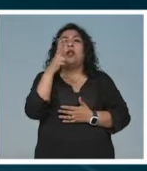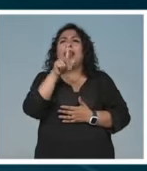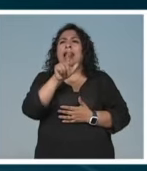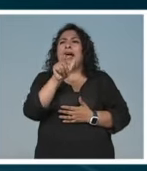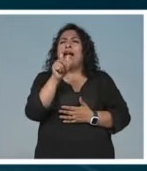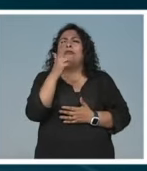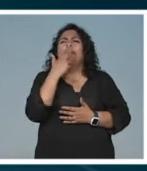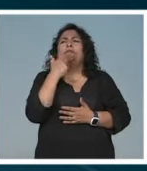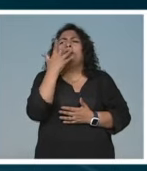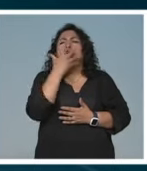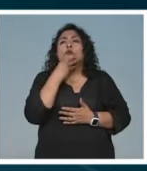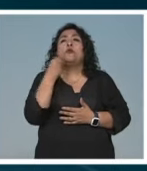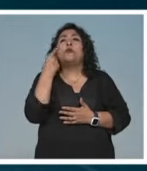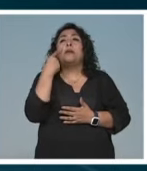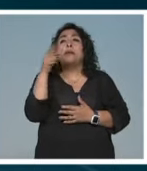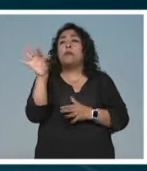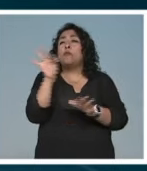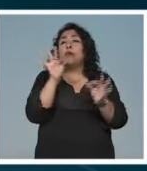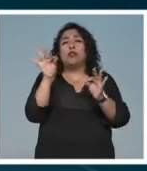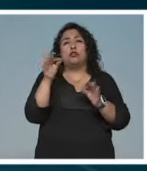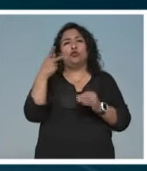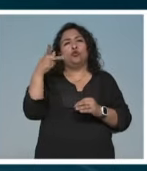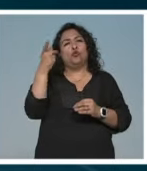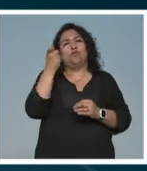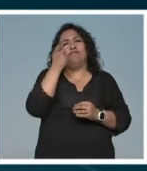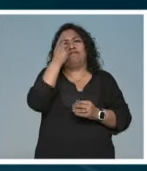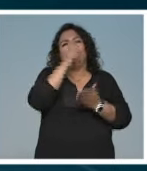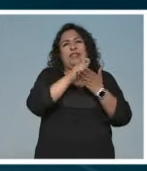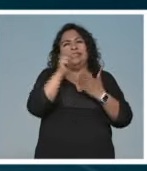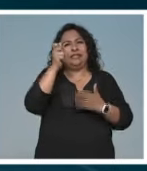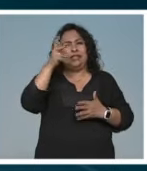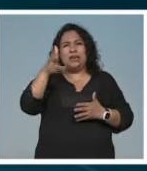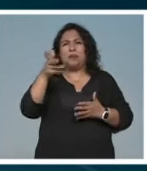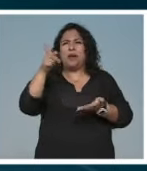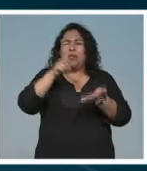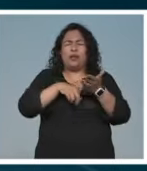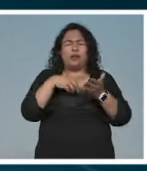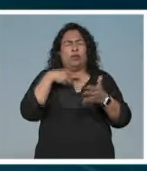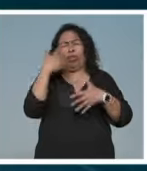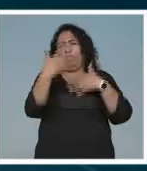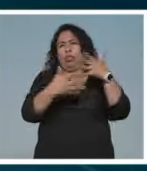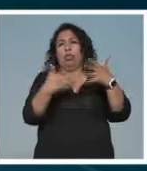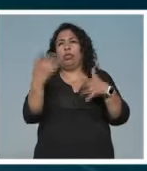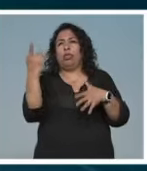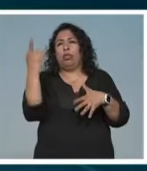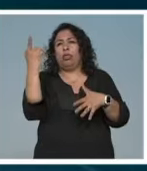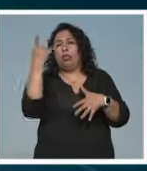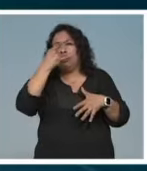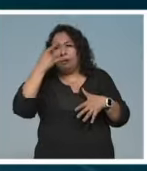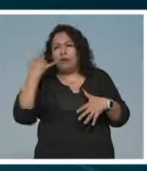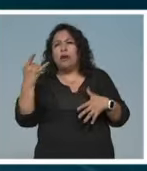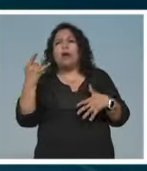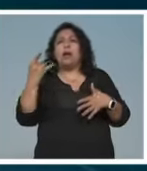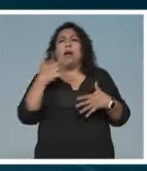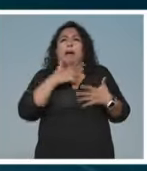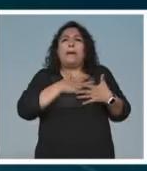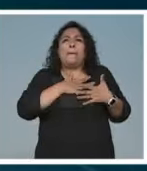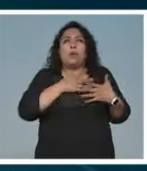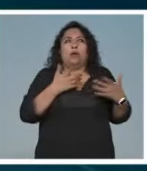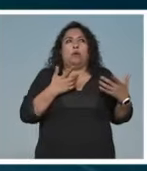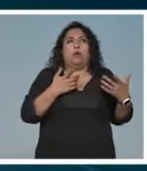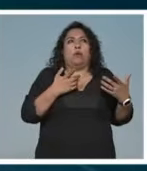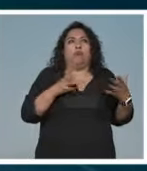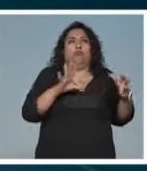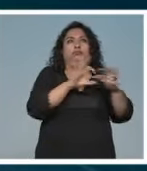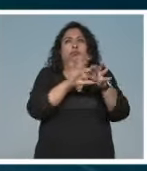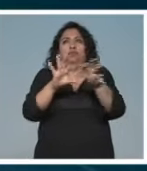retoma elementos de las obras clásicas de Shakespeare, donde hay de todo, hay enredos, disfraces y amores cruzados. Voy a